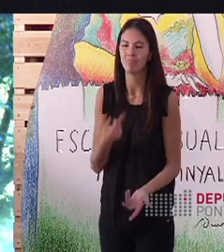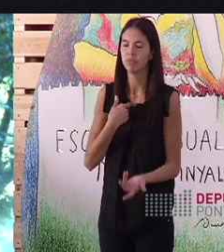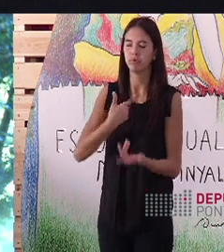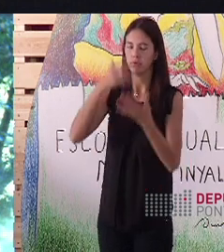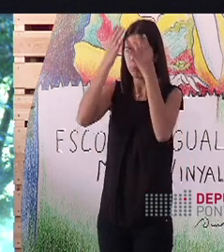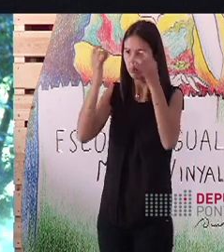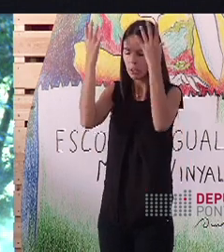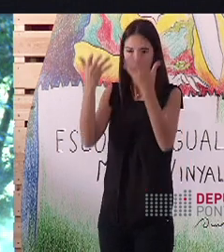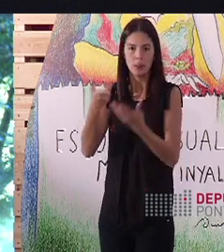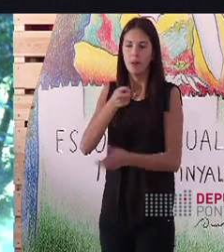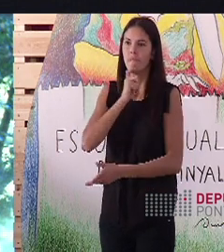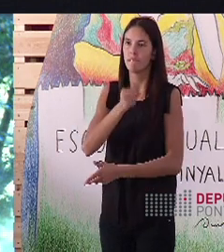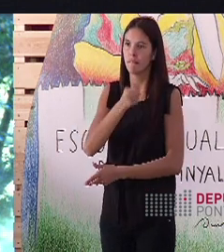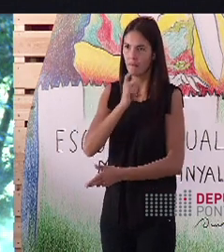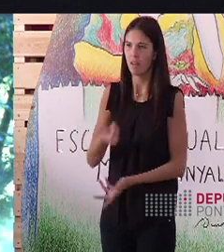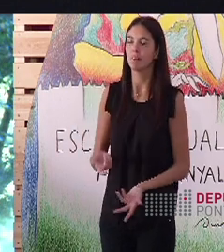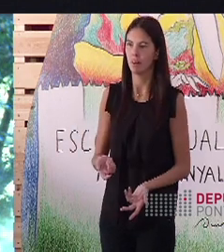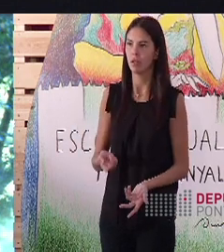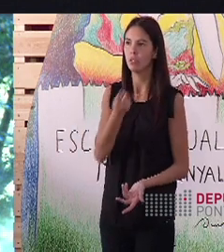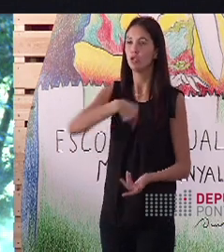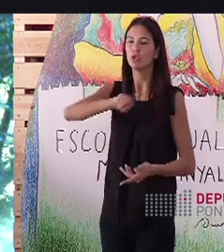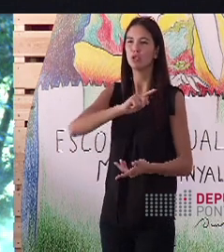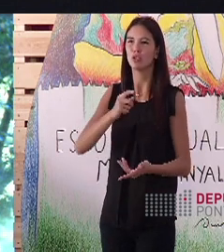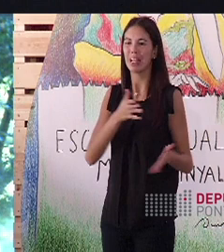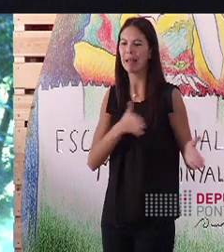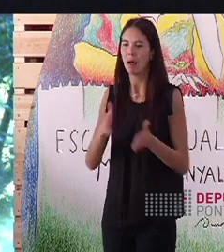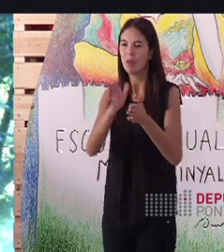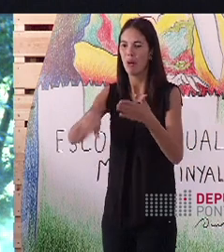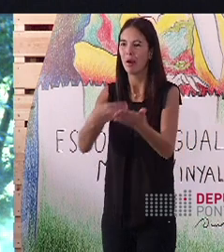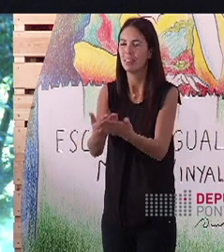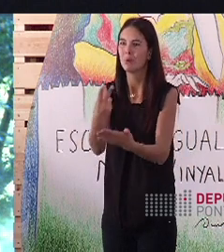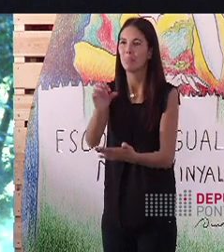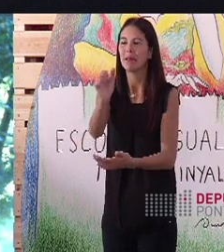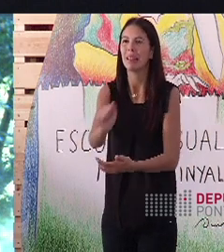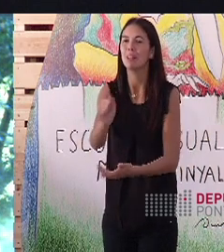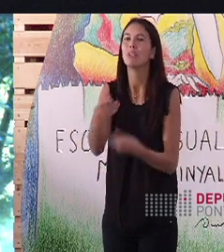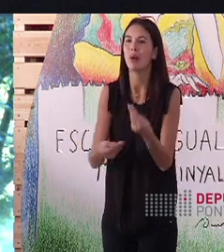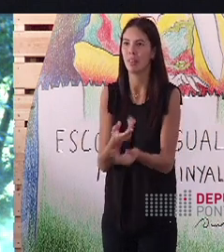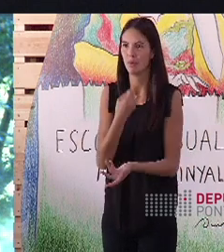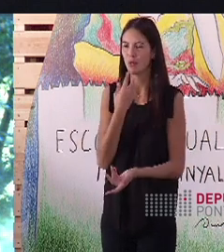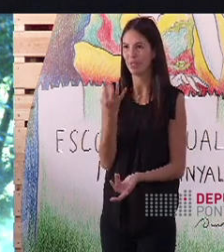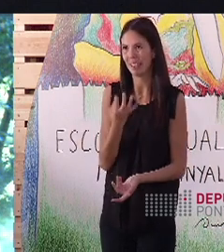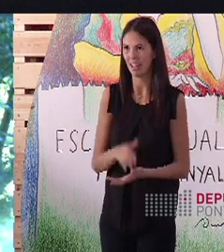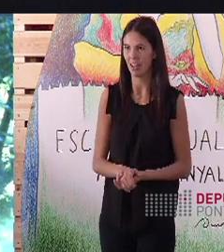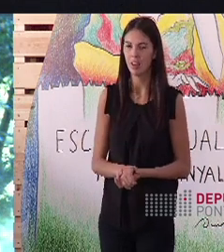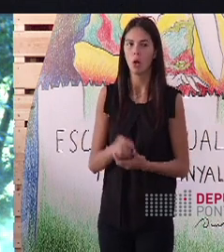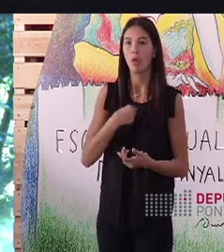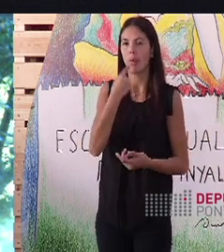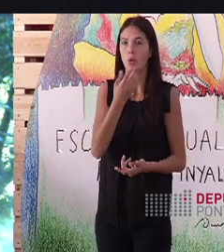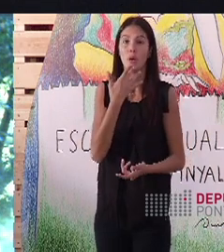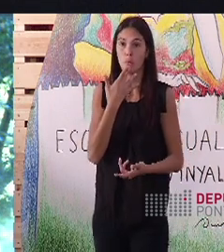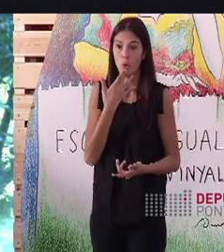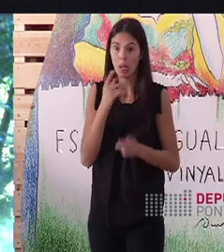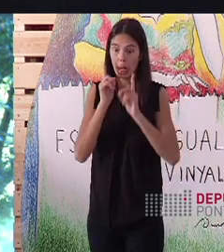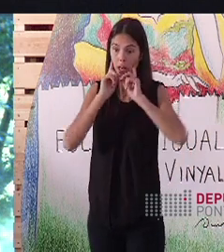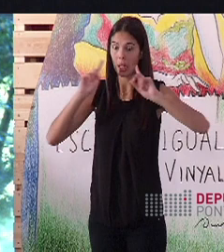poder imaginar cuál es el camino que estamos siguiendo. O lo voy a decir de otra manera. No va a ser